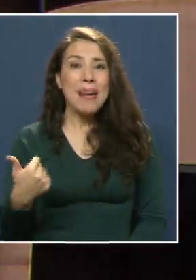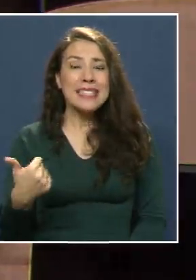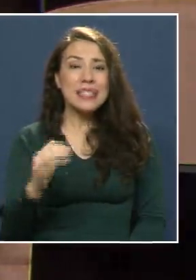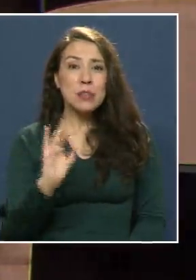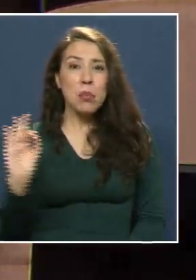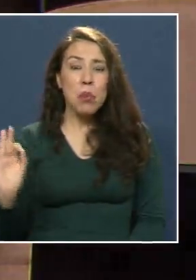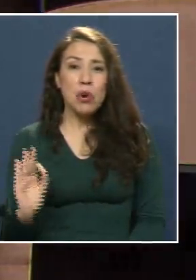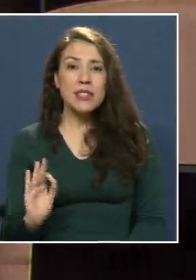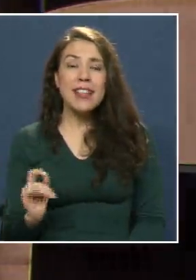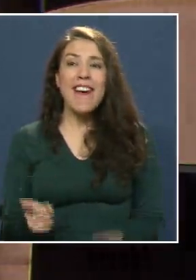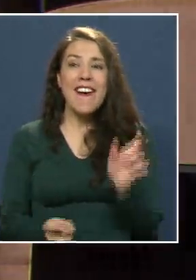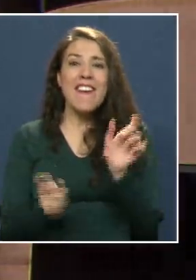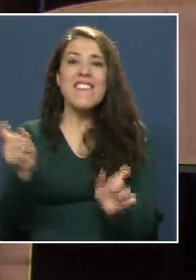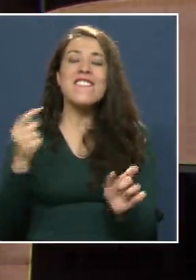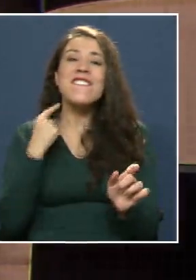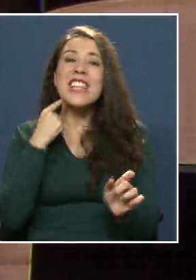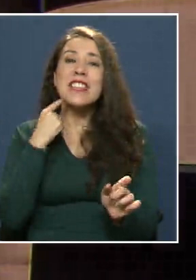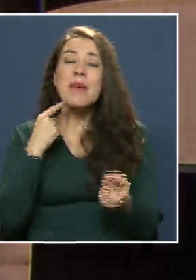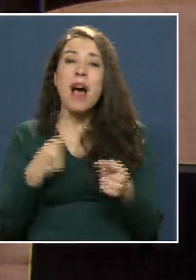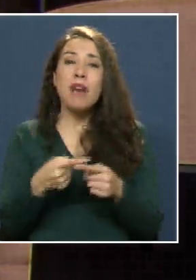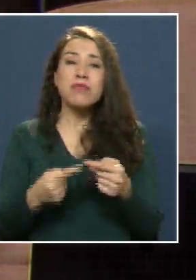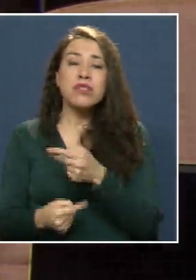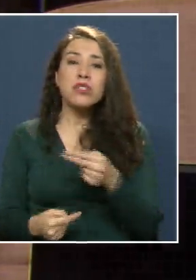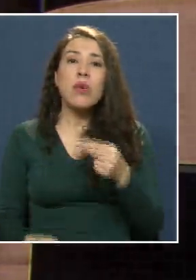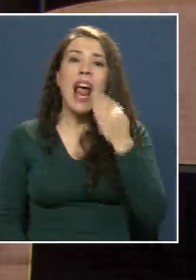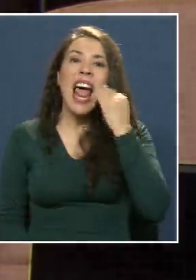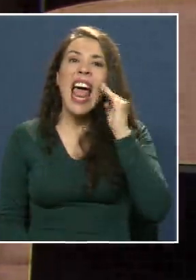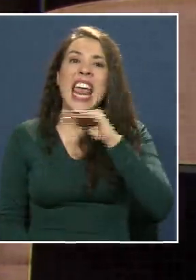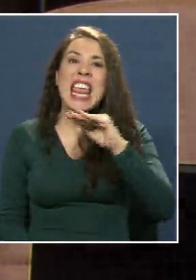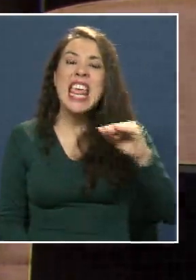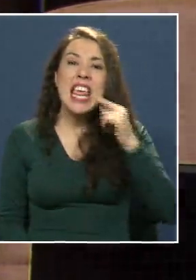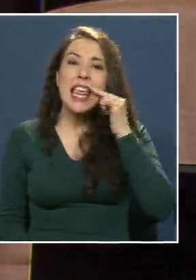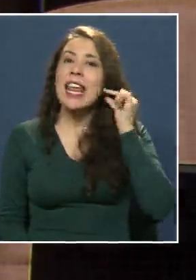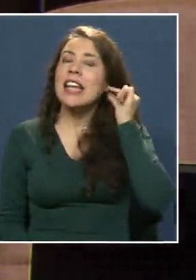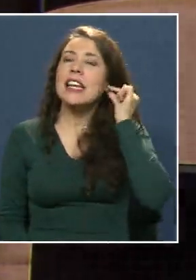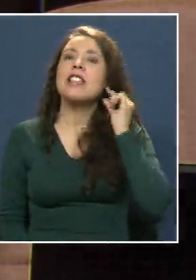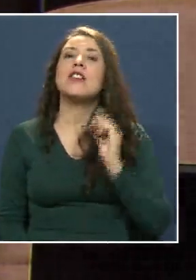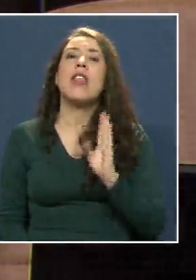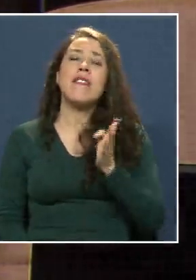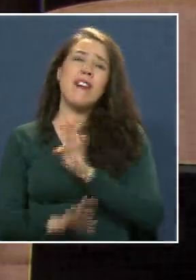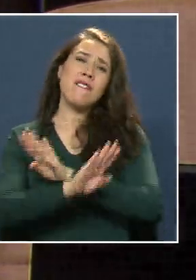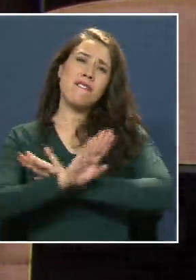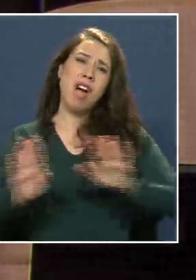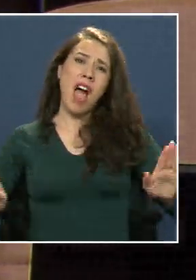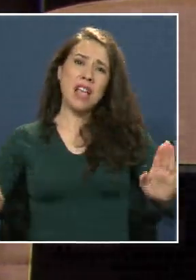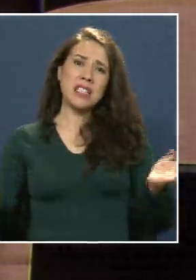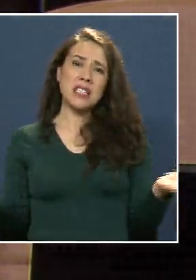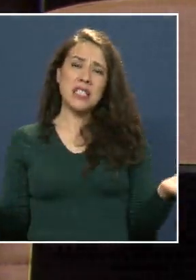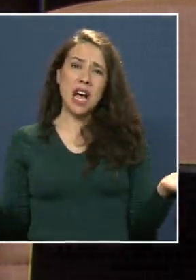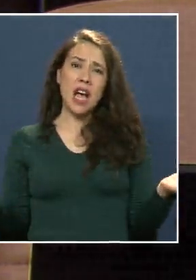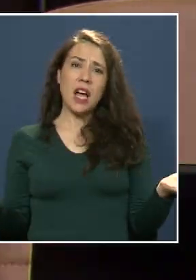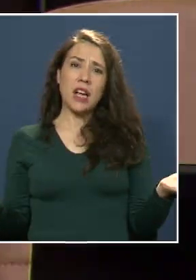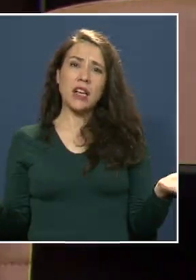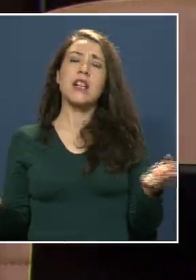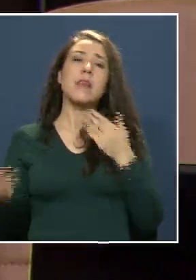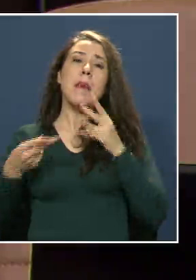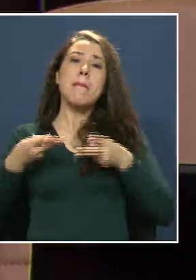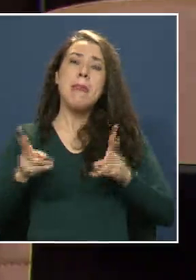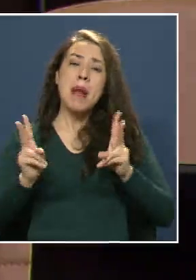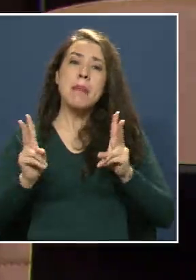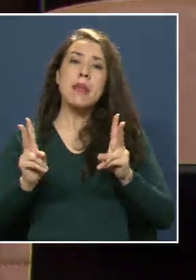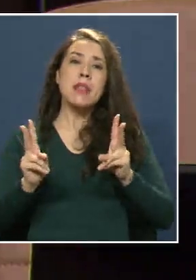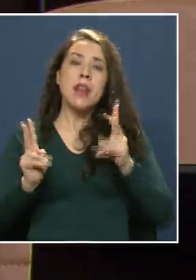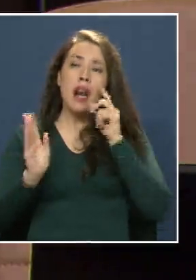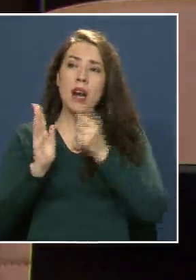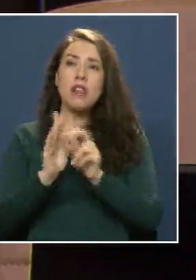54,6% de las víctimas de delitos sexuales son niños o niñas. Tenemos que decir basta y sobre todo permitir el derecho a